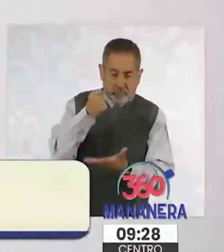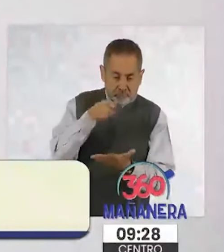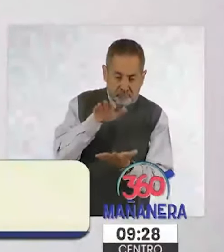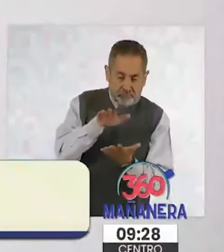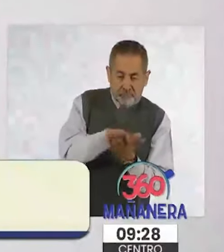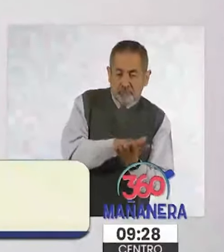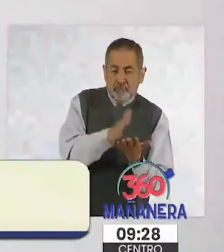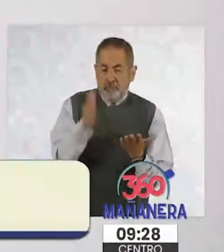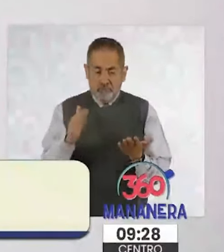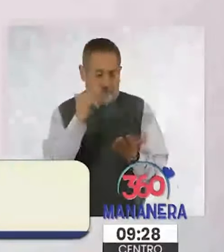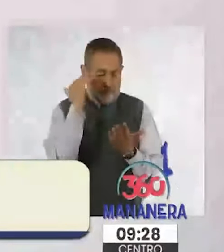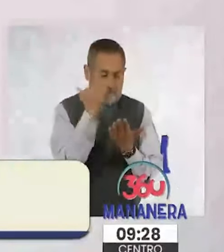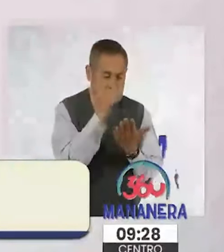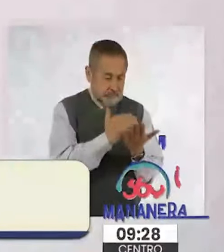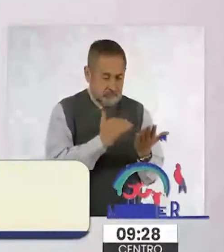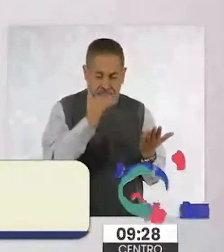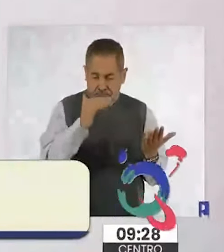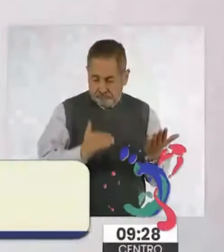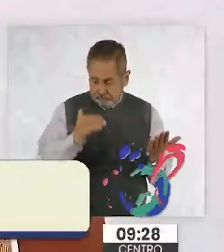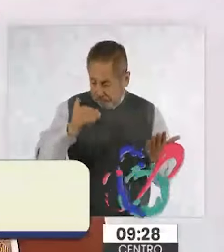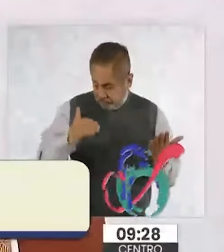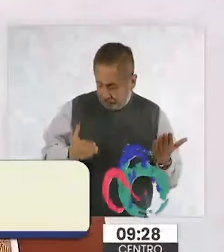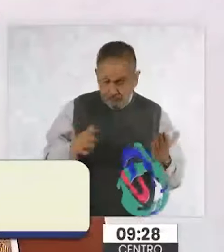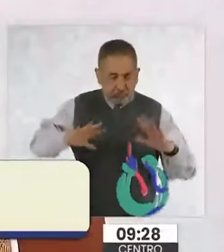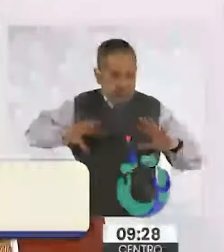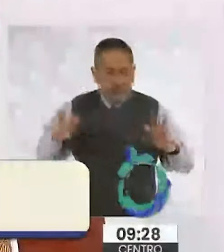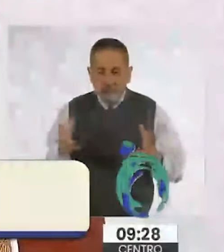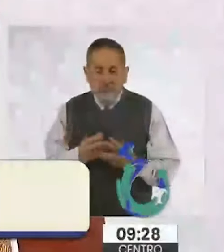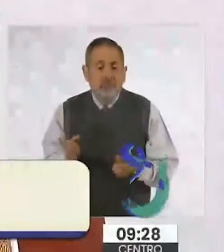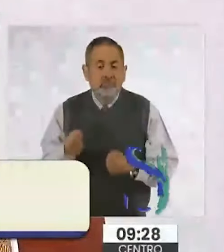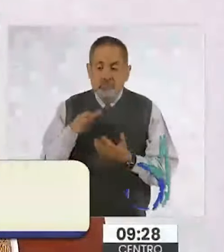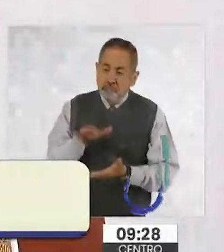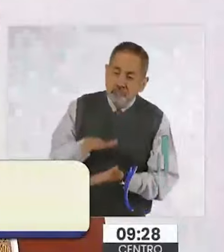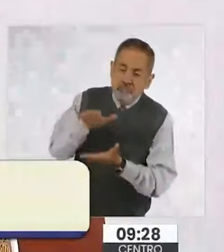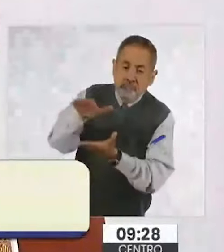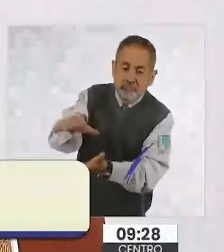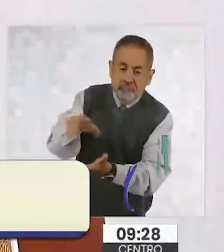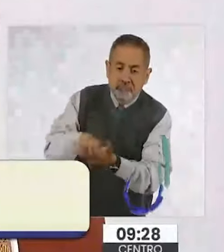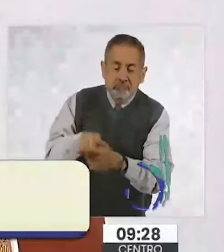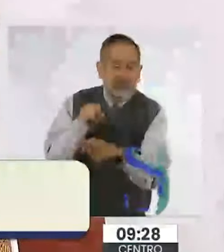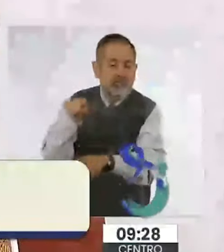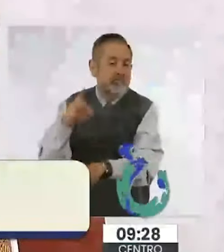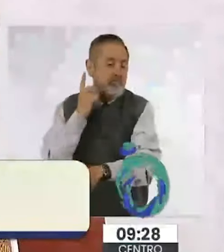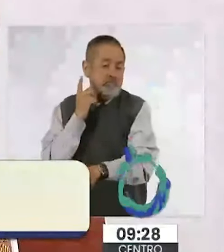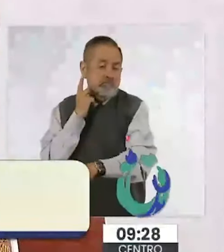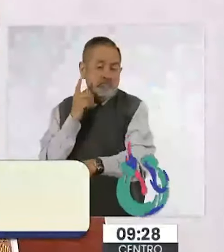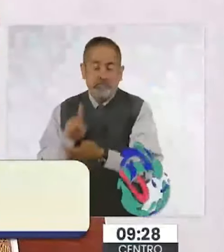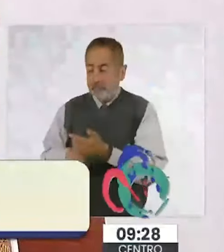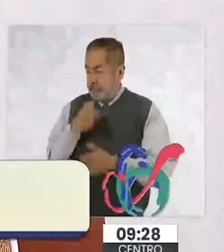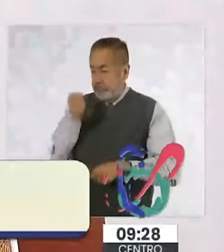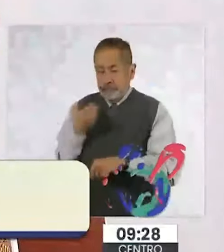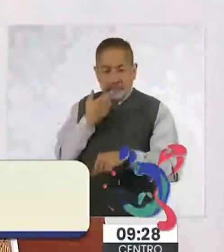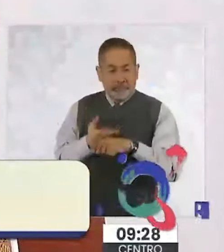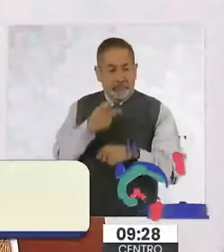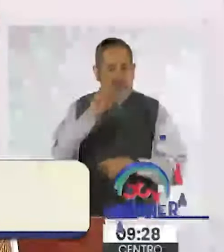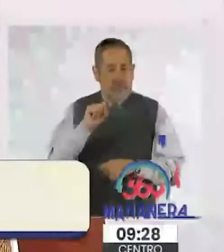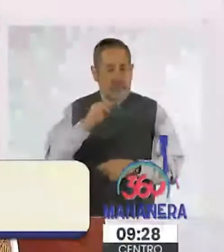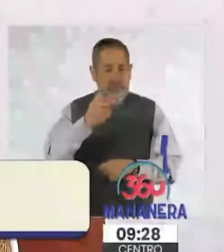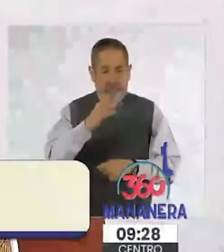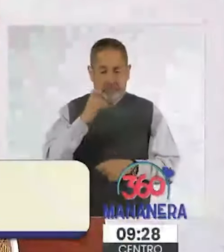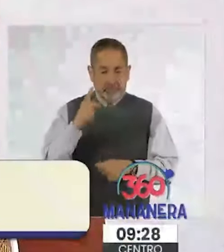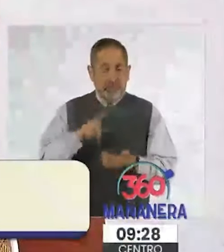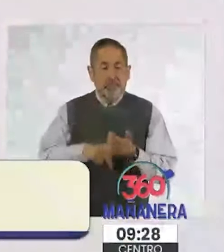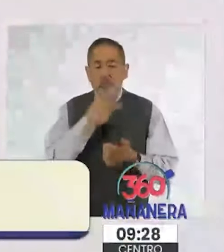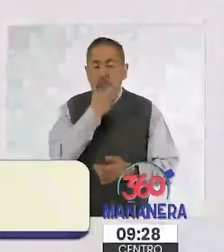económico está por presentarlo el secretario Rogelio Ramírez de lao es un eh paquete muy